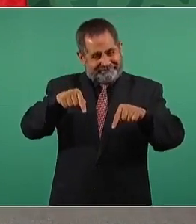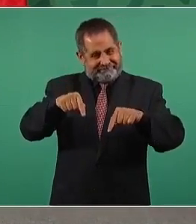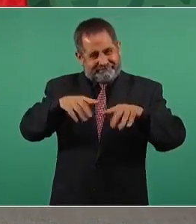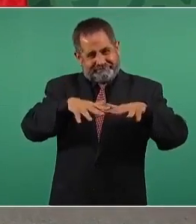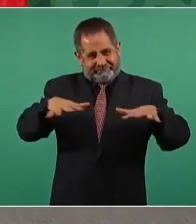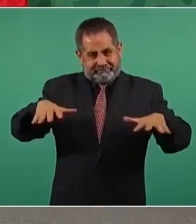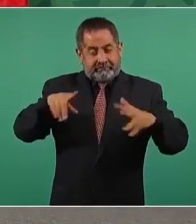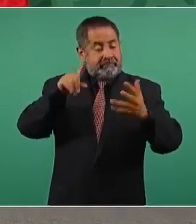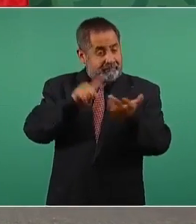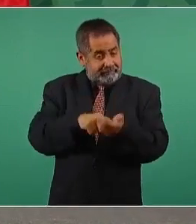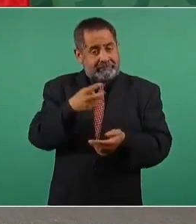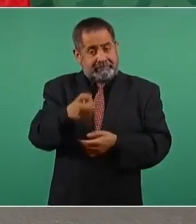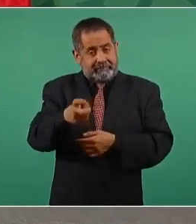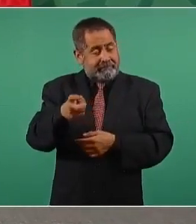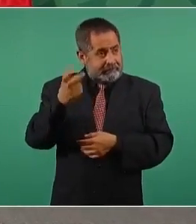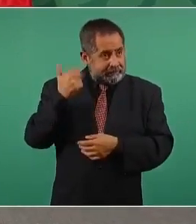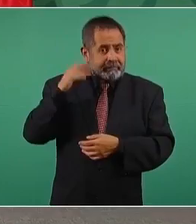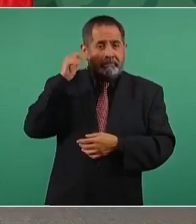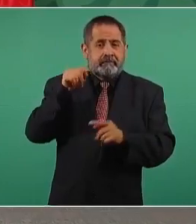donde estuvo